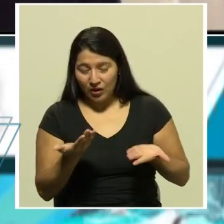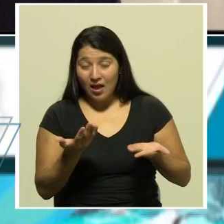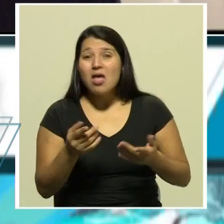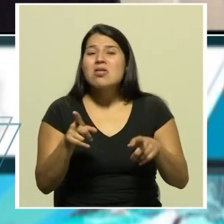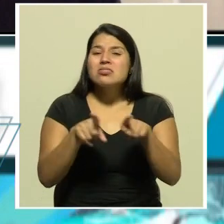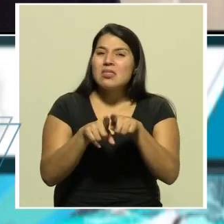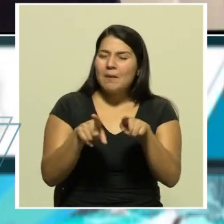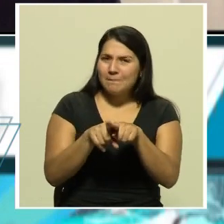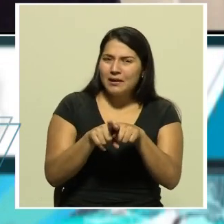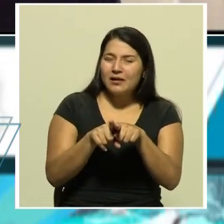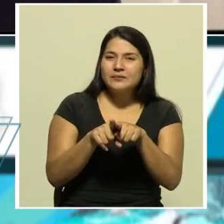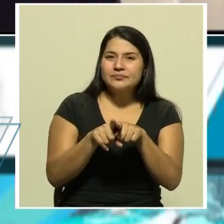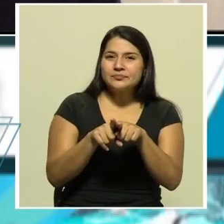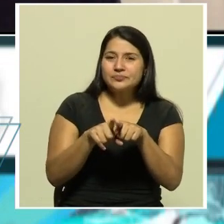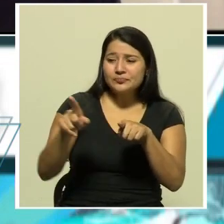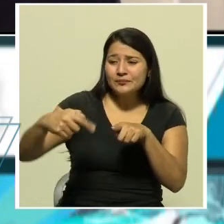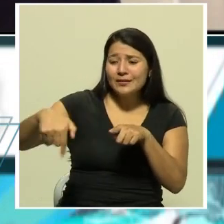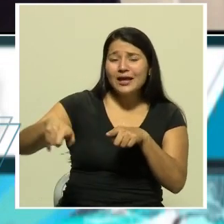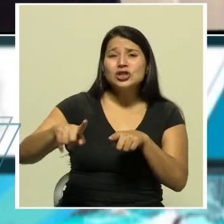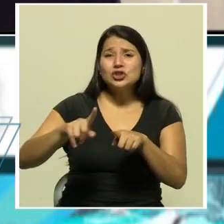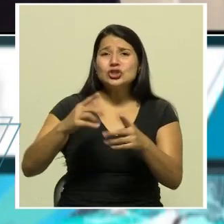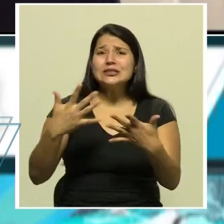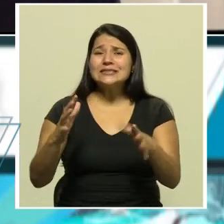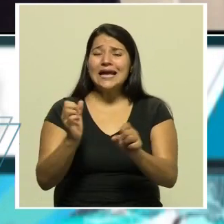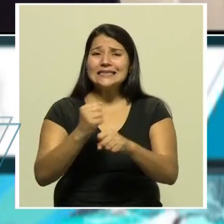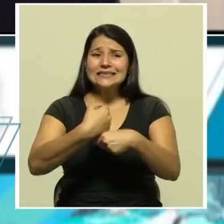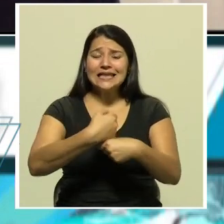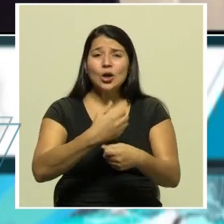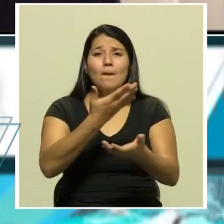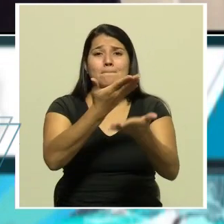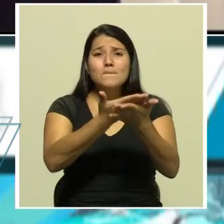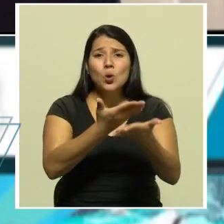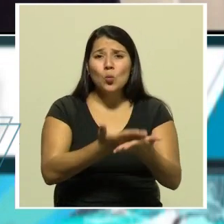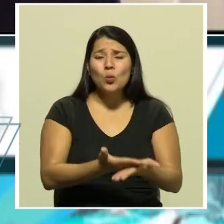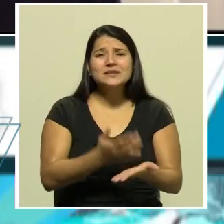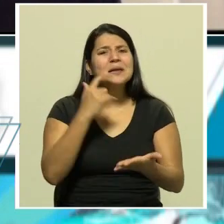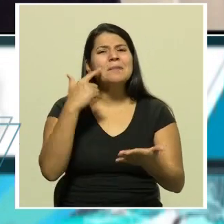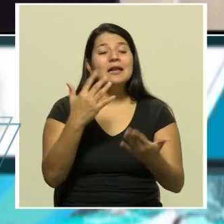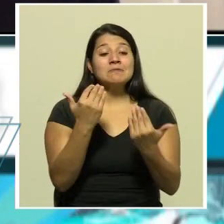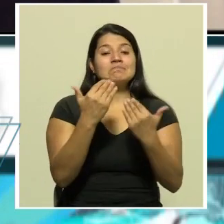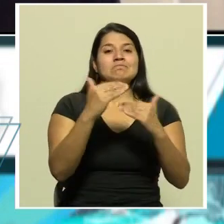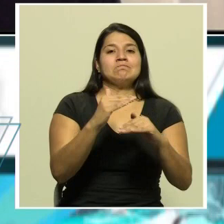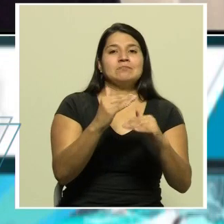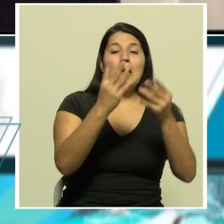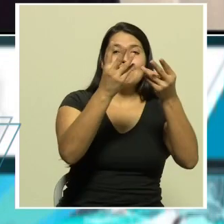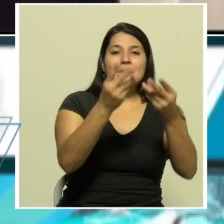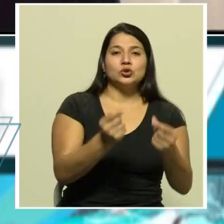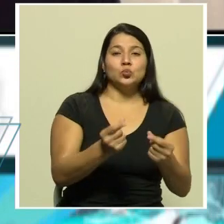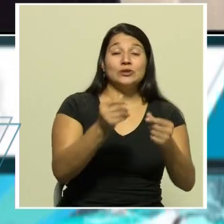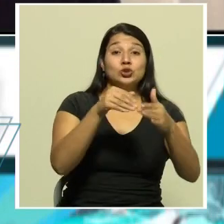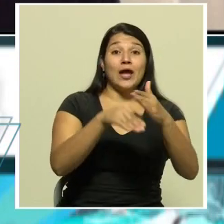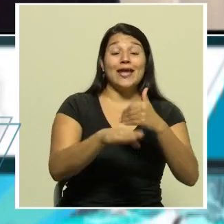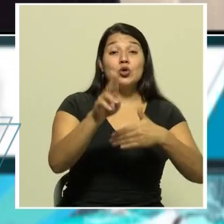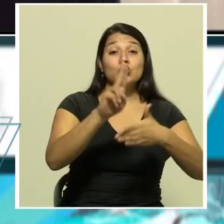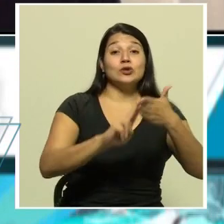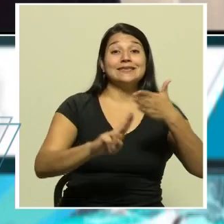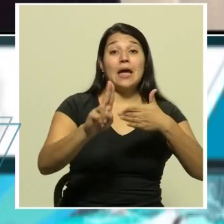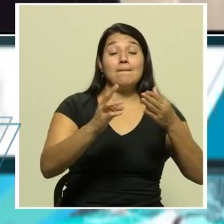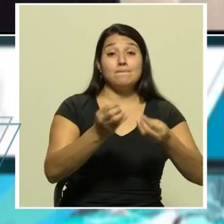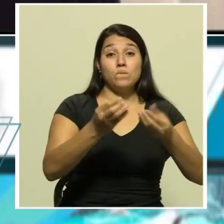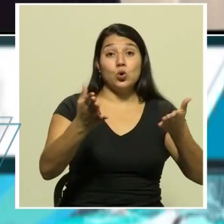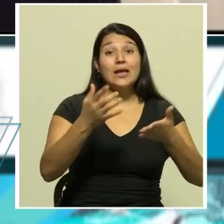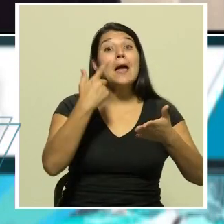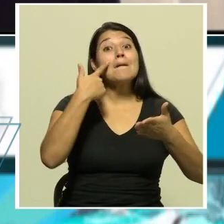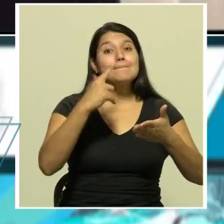habido diferentes propuestas de limitar los presupuestos en las universidades públicas para